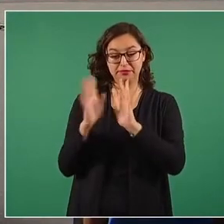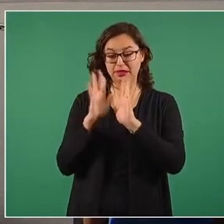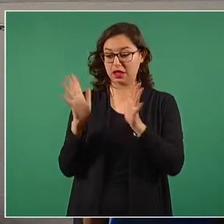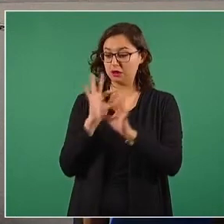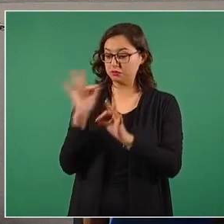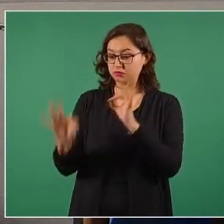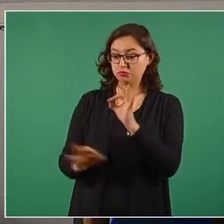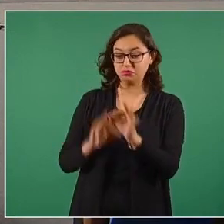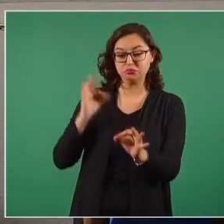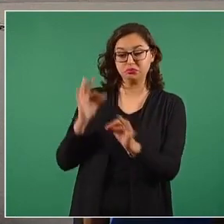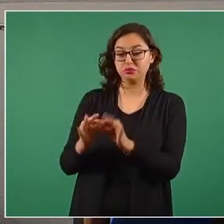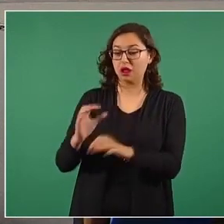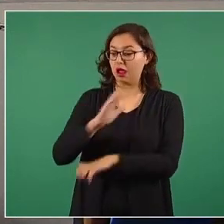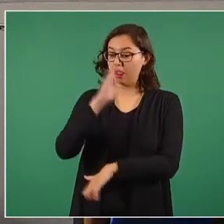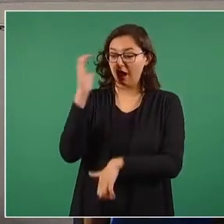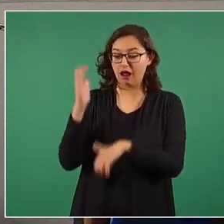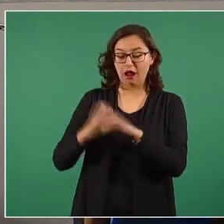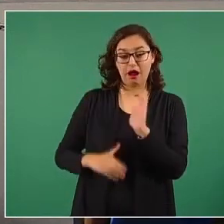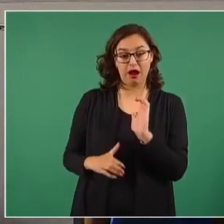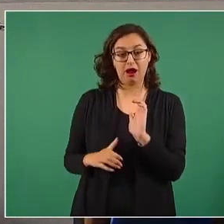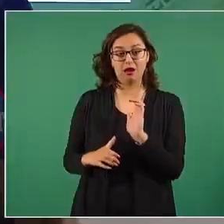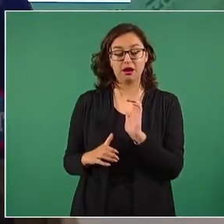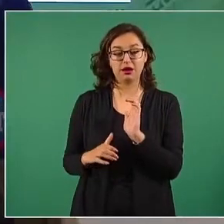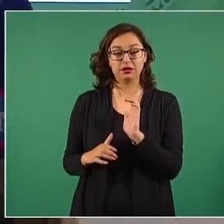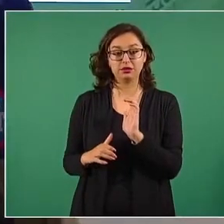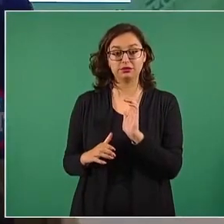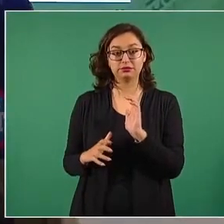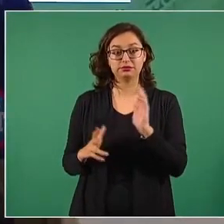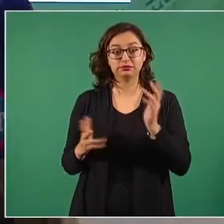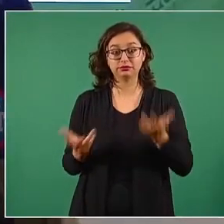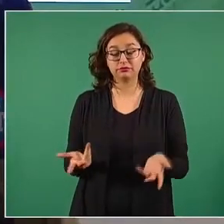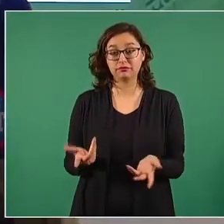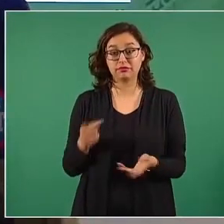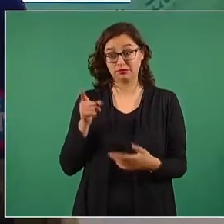no siendo una entrevista a modo,